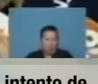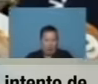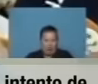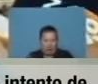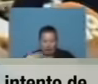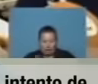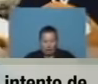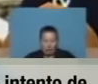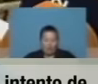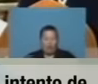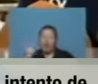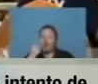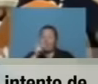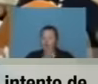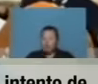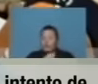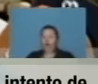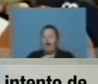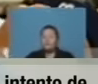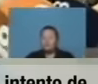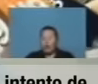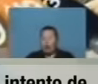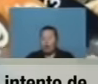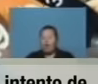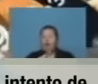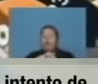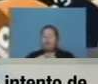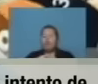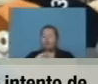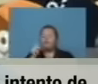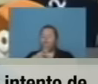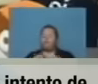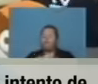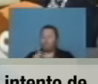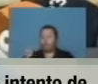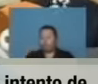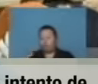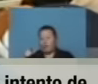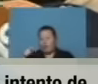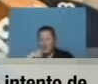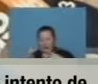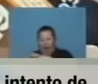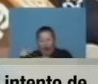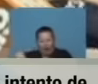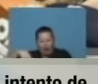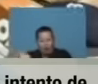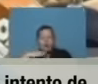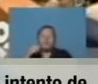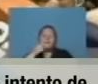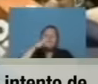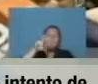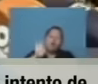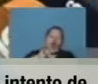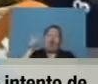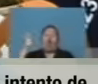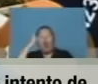presos. Los dos detenidos hasta ahora son de esta alianza o frente del Bicentenario, no sé si son del PRO o